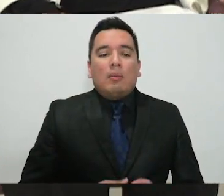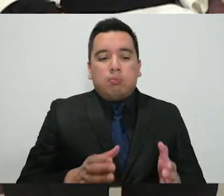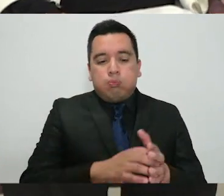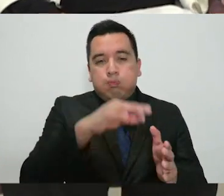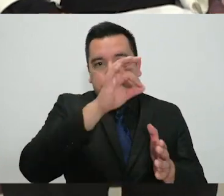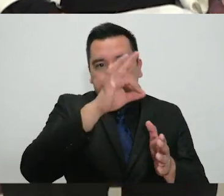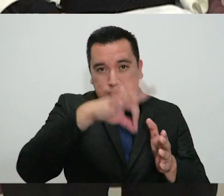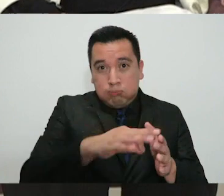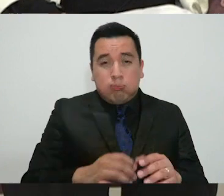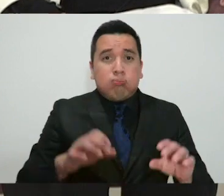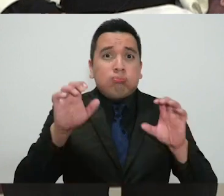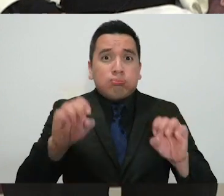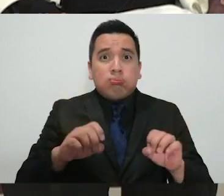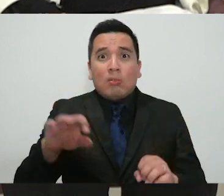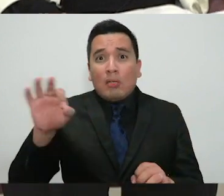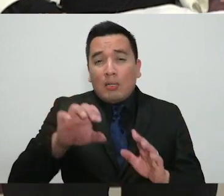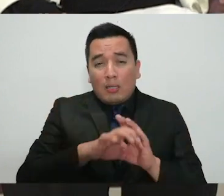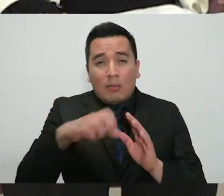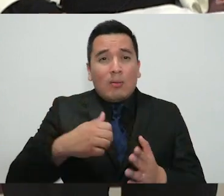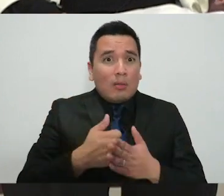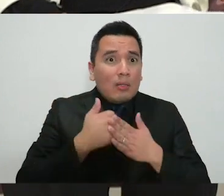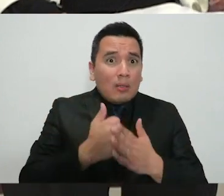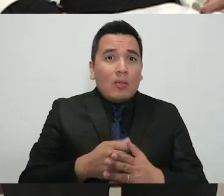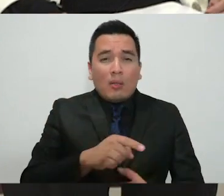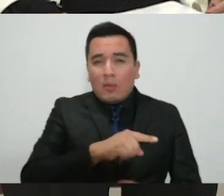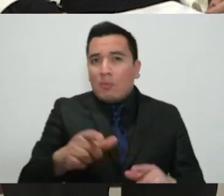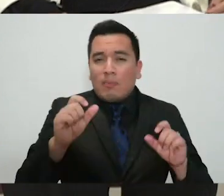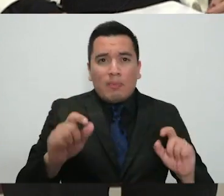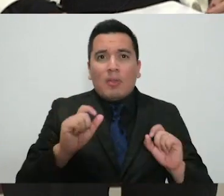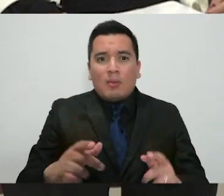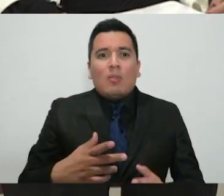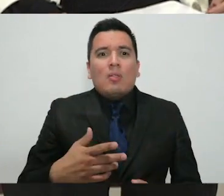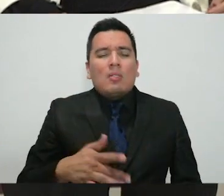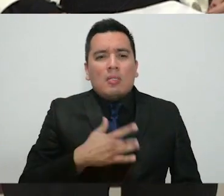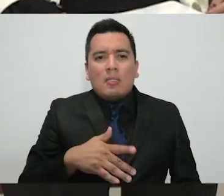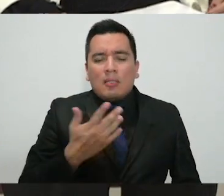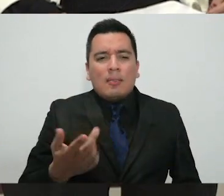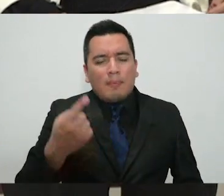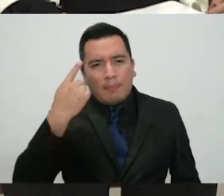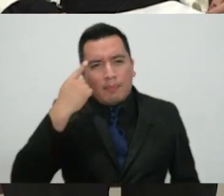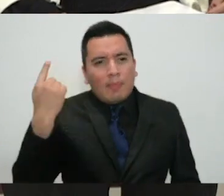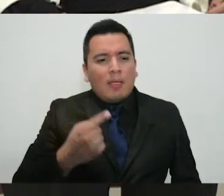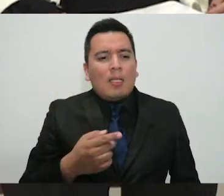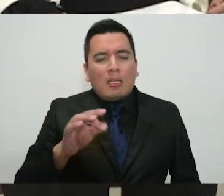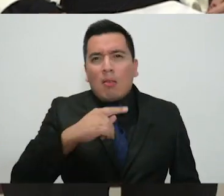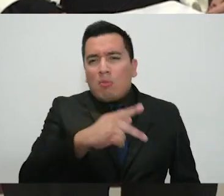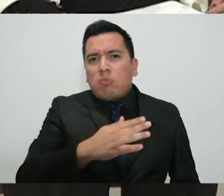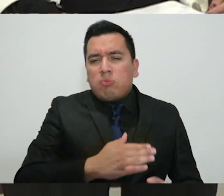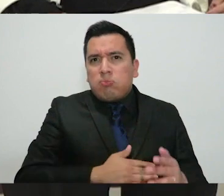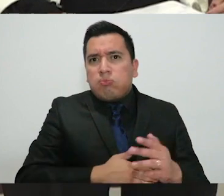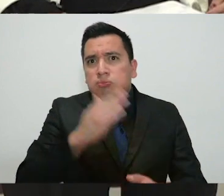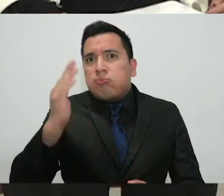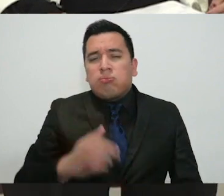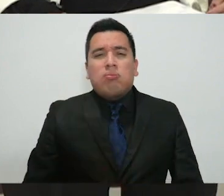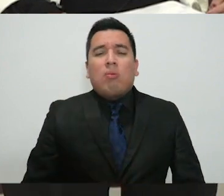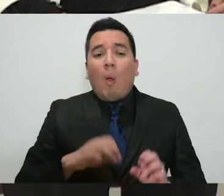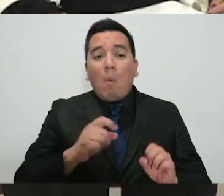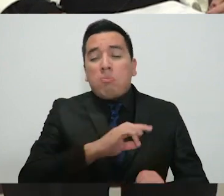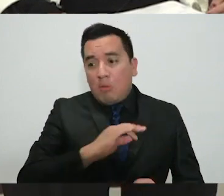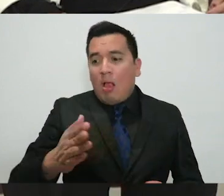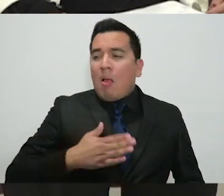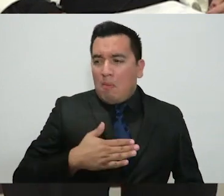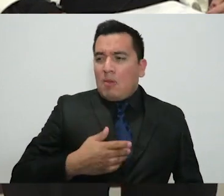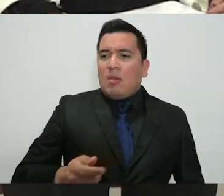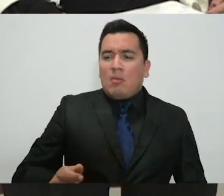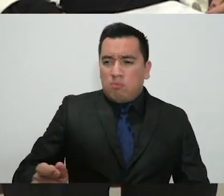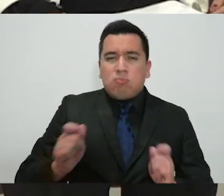o sea también de ayudándoles a que ellos mismos tengan los impulsos para que se postulen. Me parece que aquí también, como gran